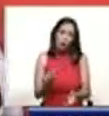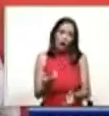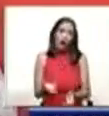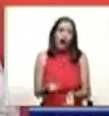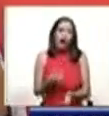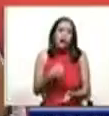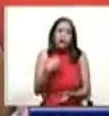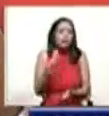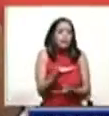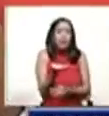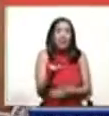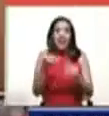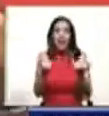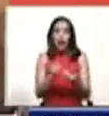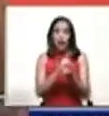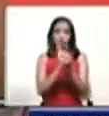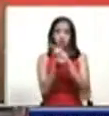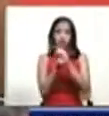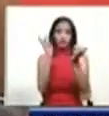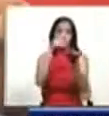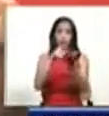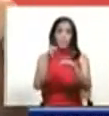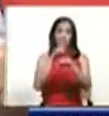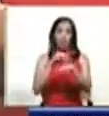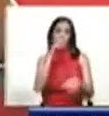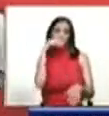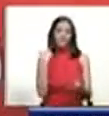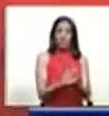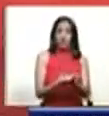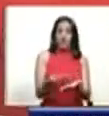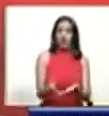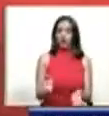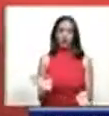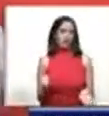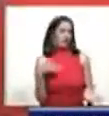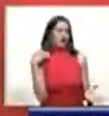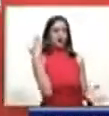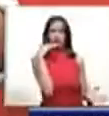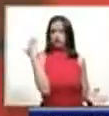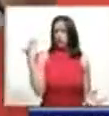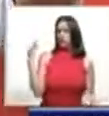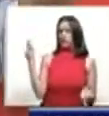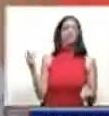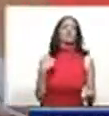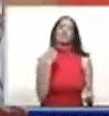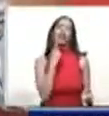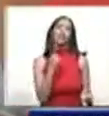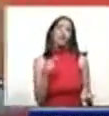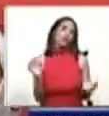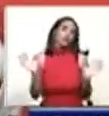salieron millonarios y ahora se creen más ricos que los ricos y se vincularon a esa derecha y salen a decir,